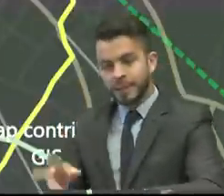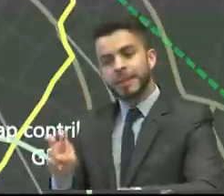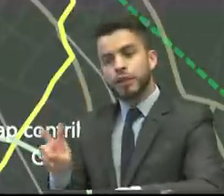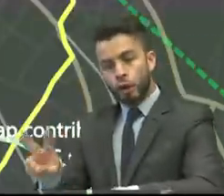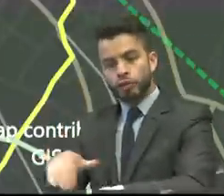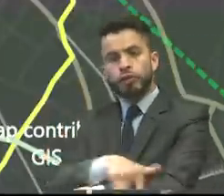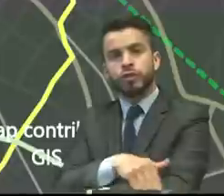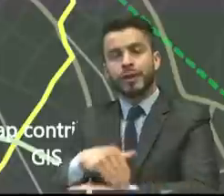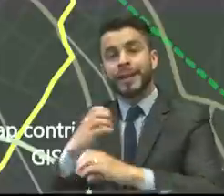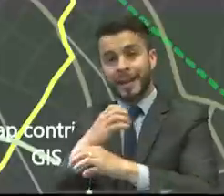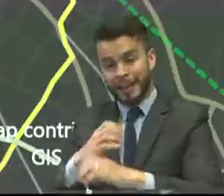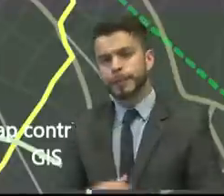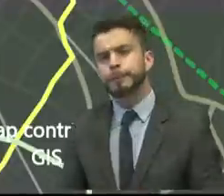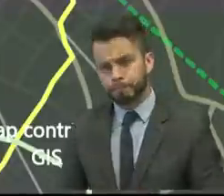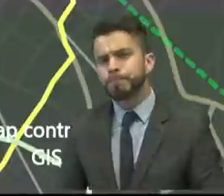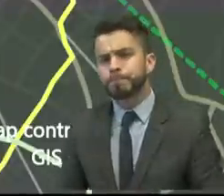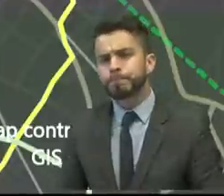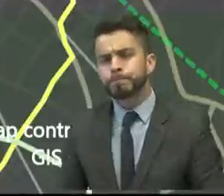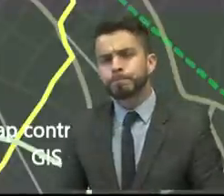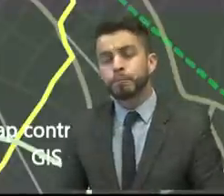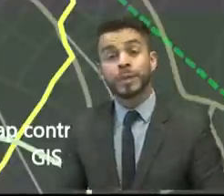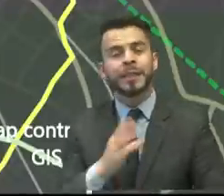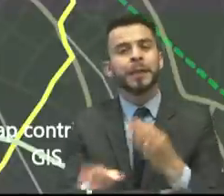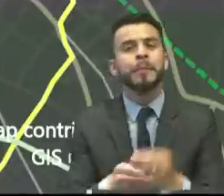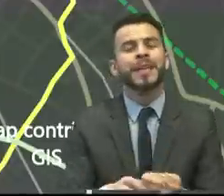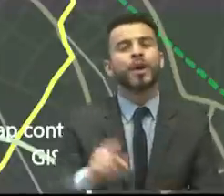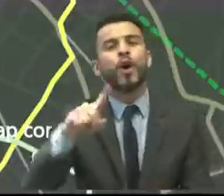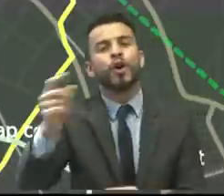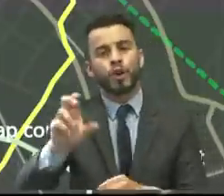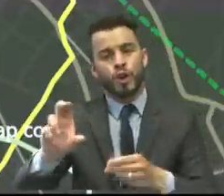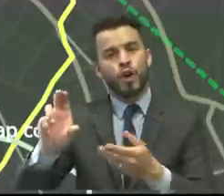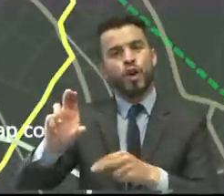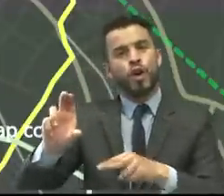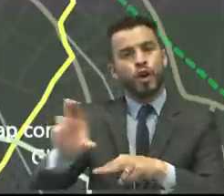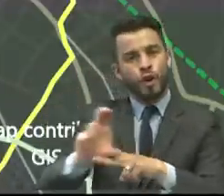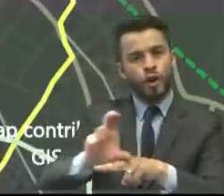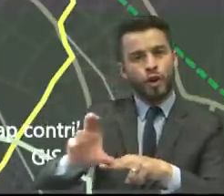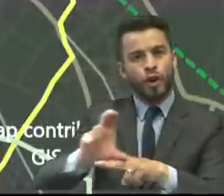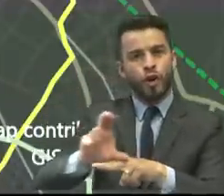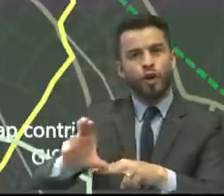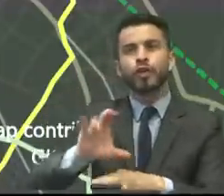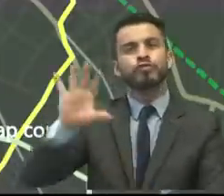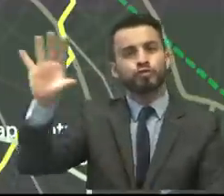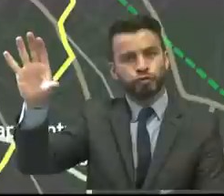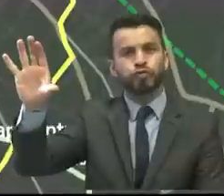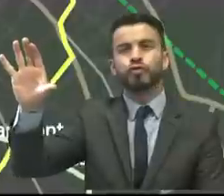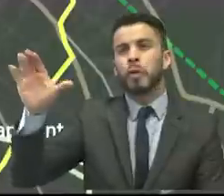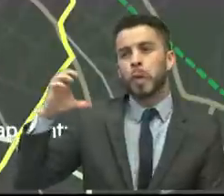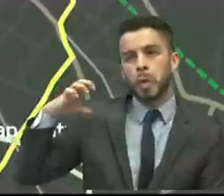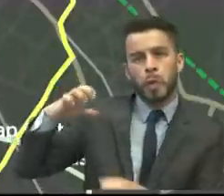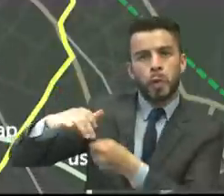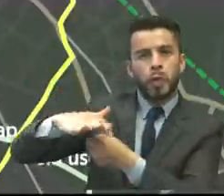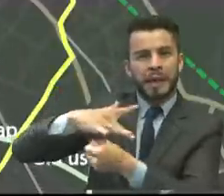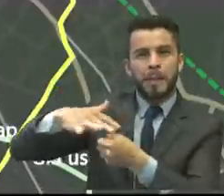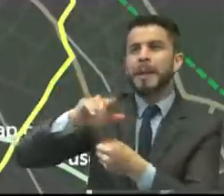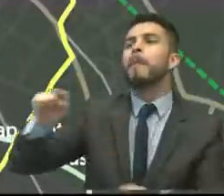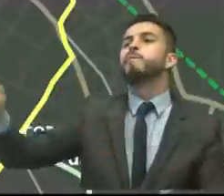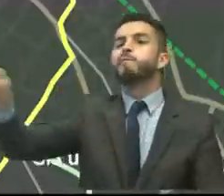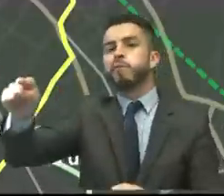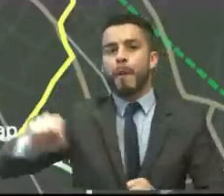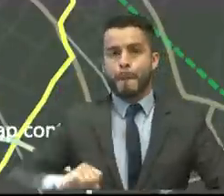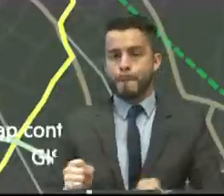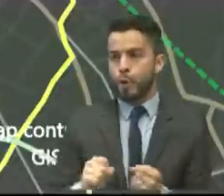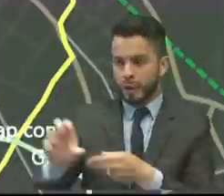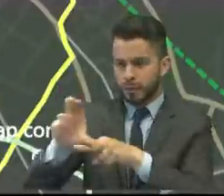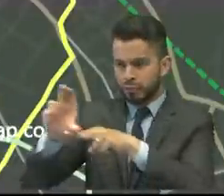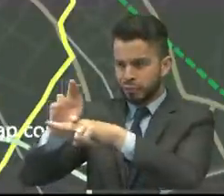a Bogotá Región, también llegará a conectarse aquí en la 26 con Caracas, en la gran estación